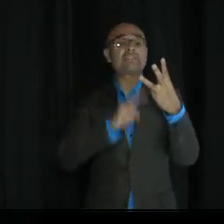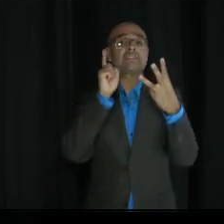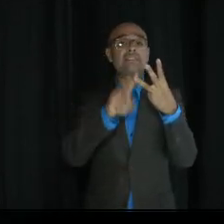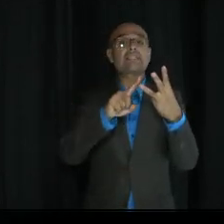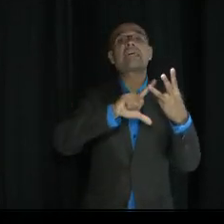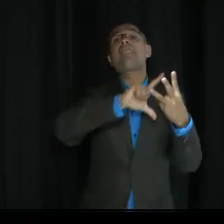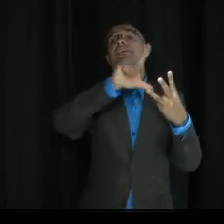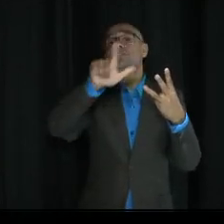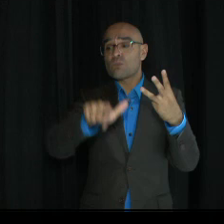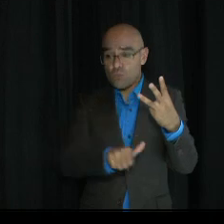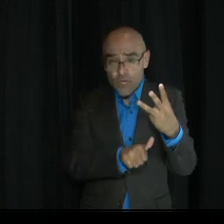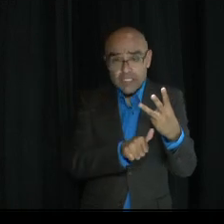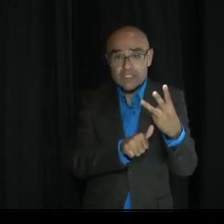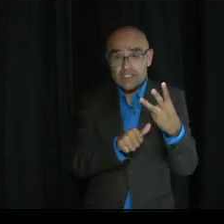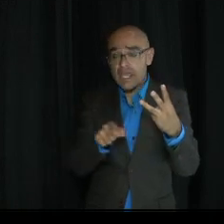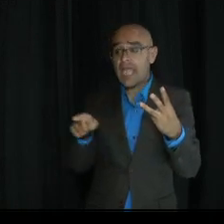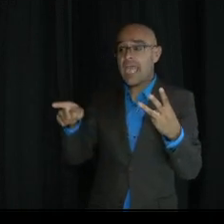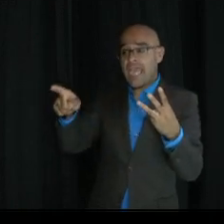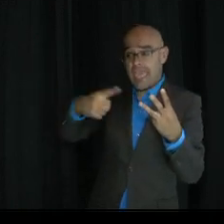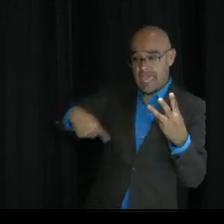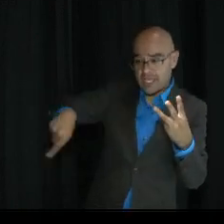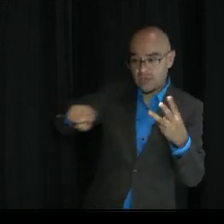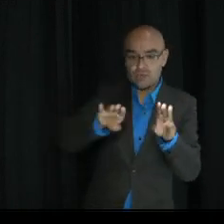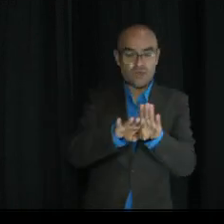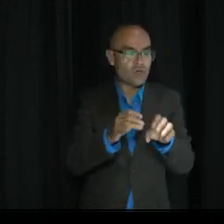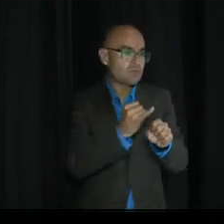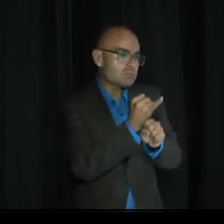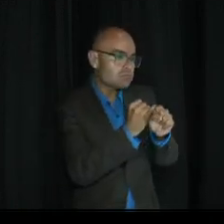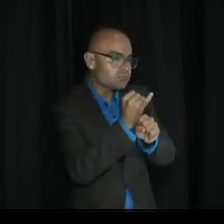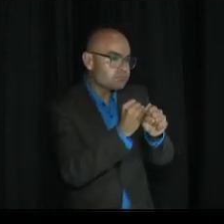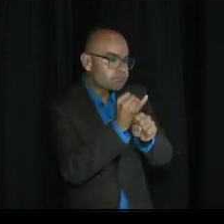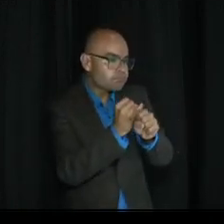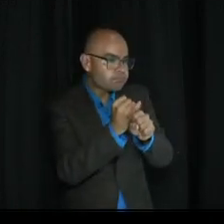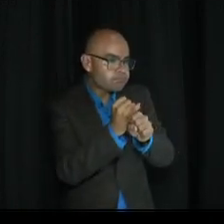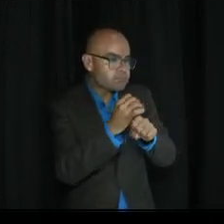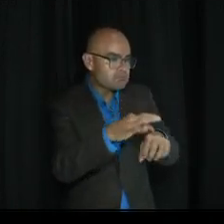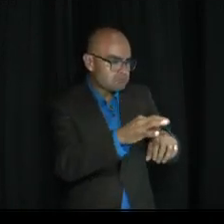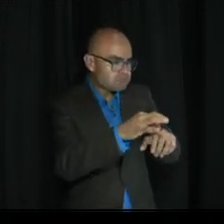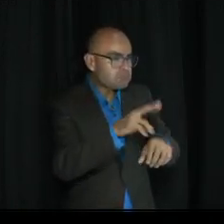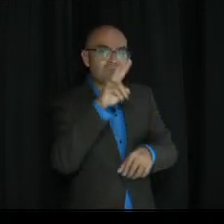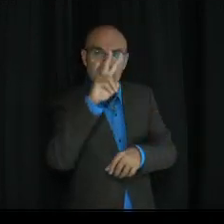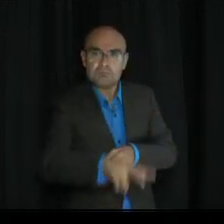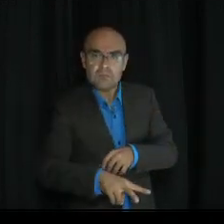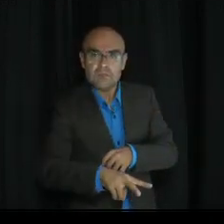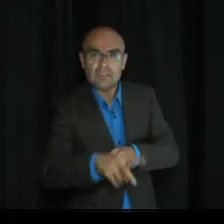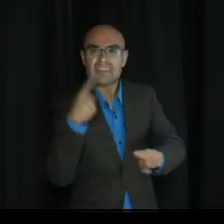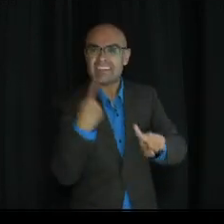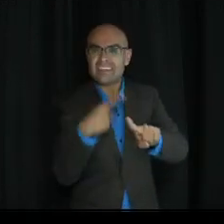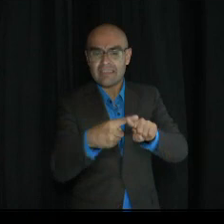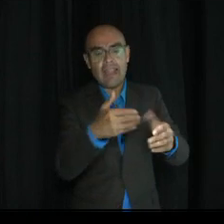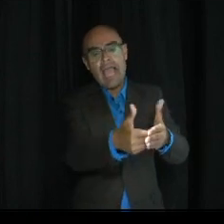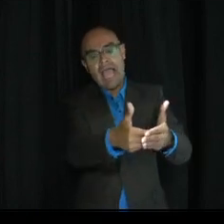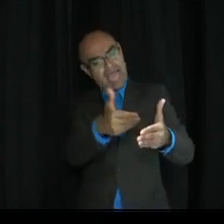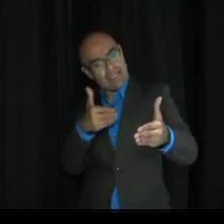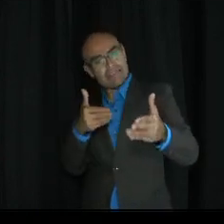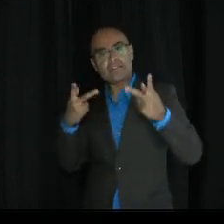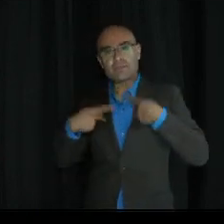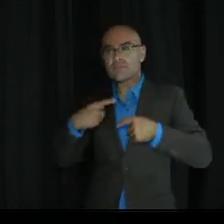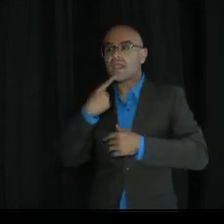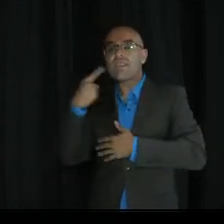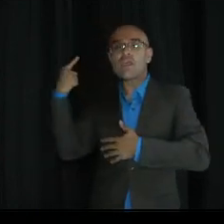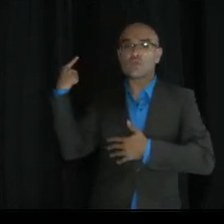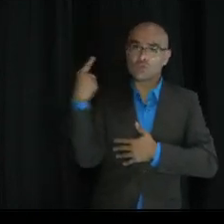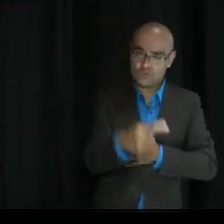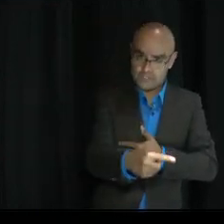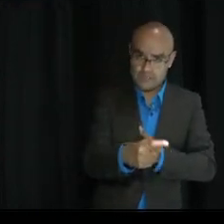poder verificar que esa denuncia o esos hechos que a nosotros se nos está haciendo el conocimiento puede ser